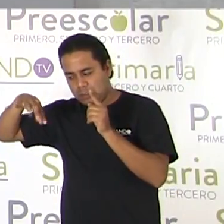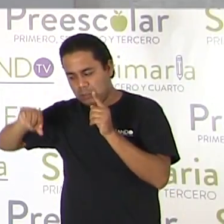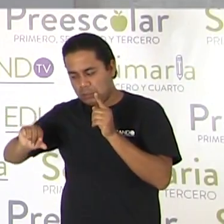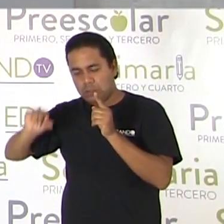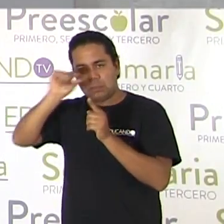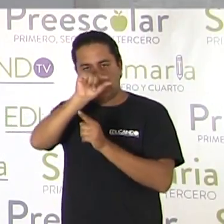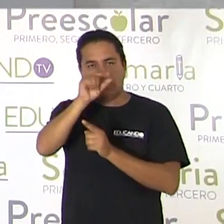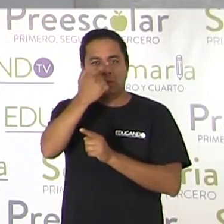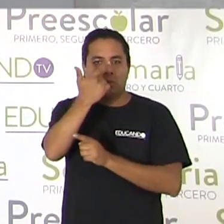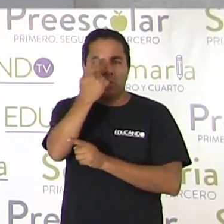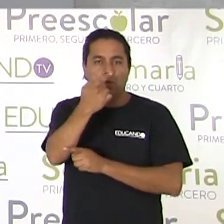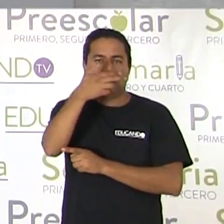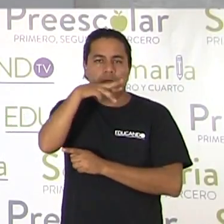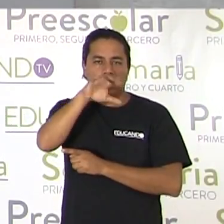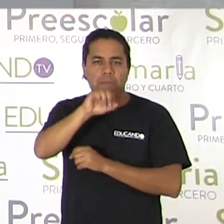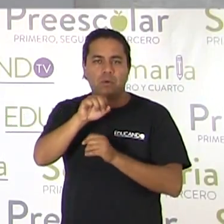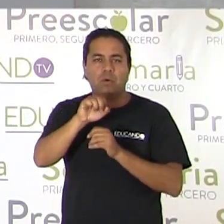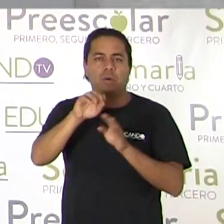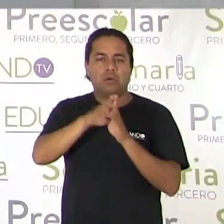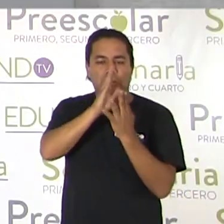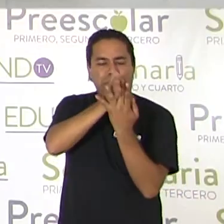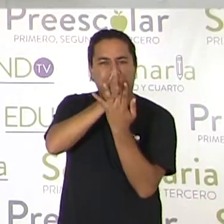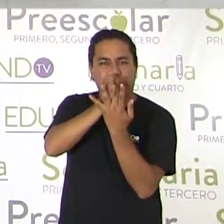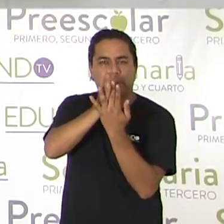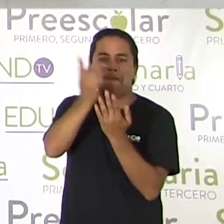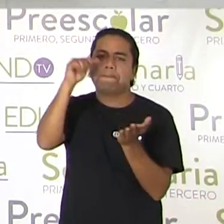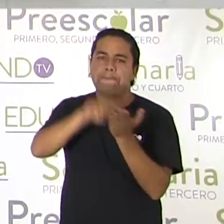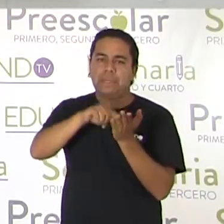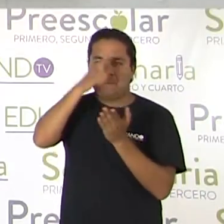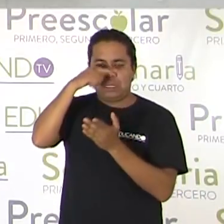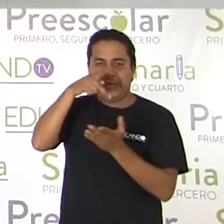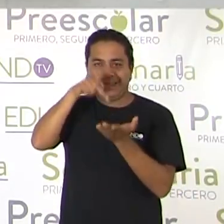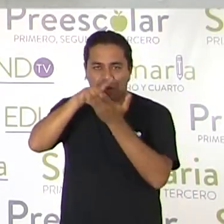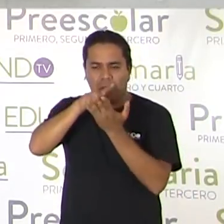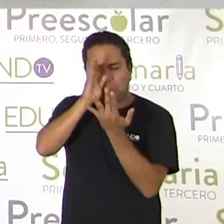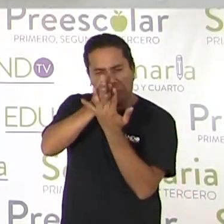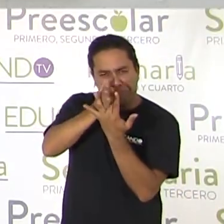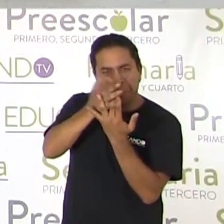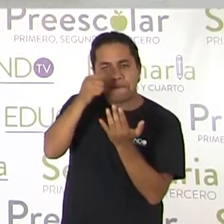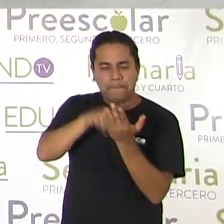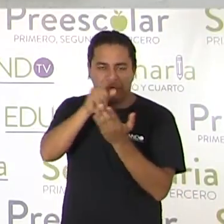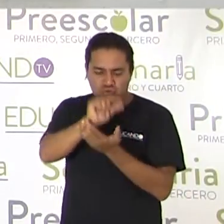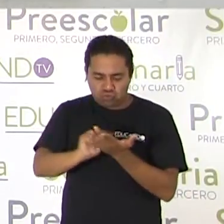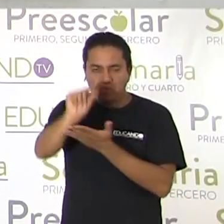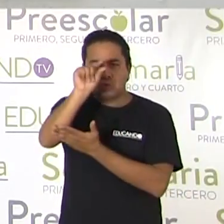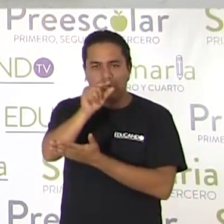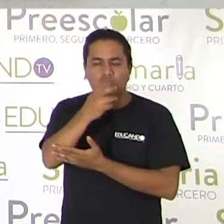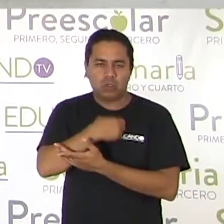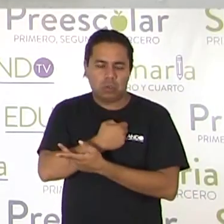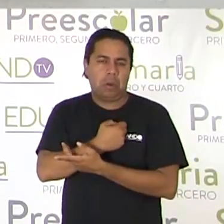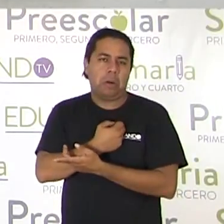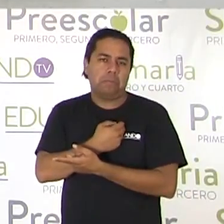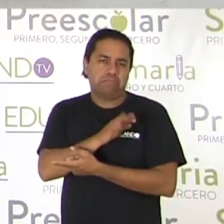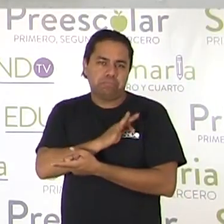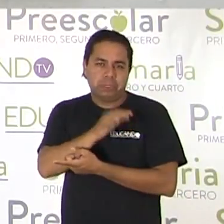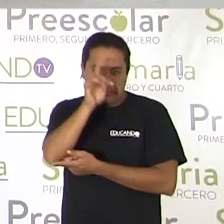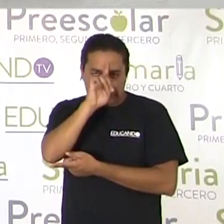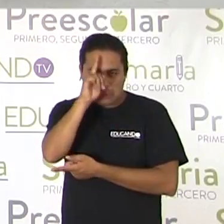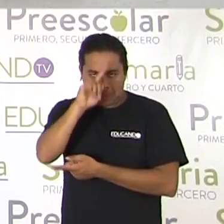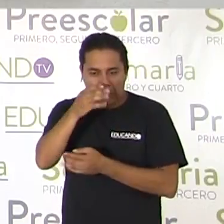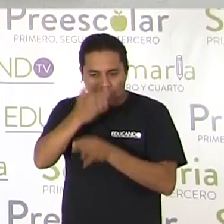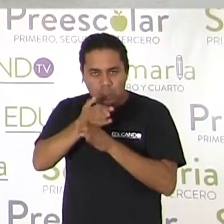decir, es la milésima parte de un kilogramo. Son como datos generales que me gustaría que empezáramos a manejar para el desarrollo de